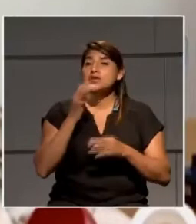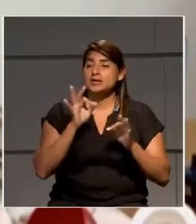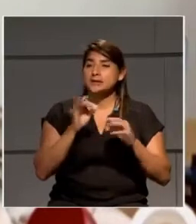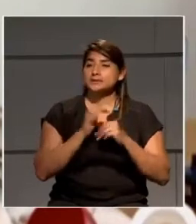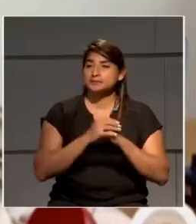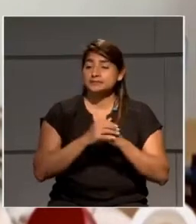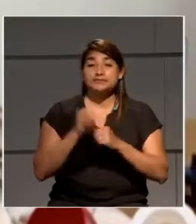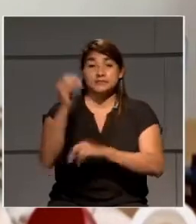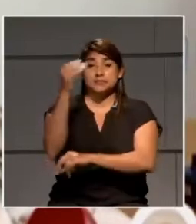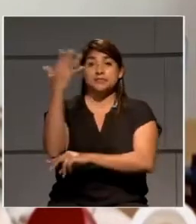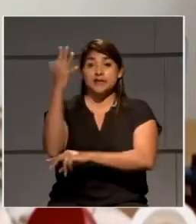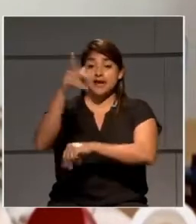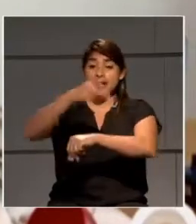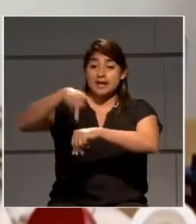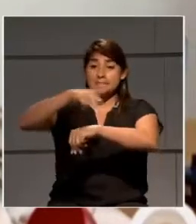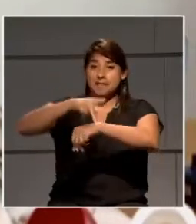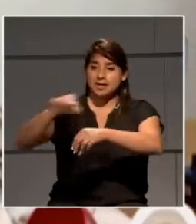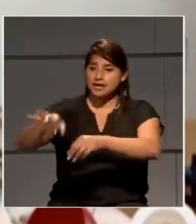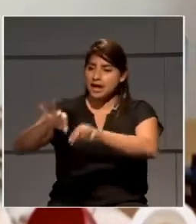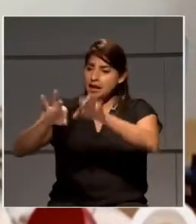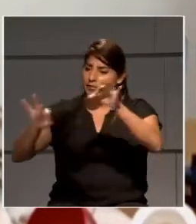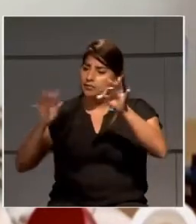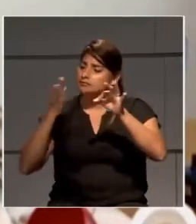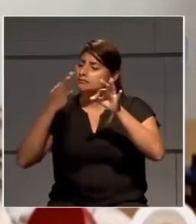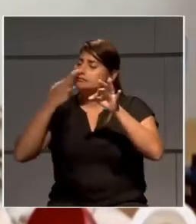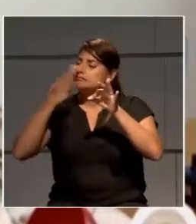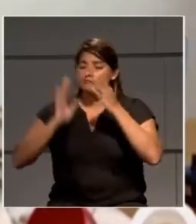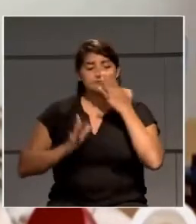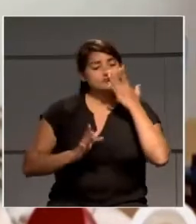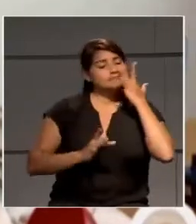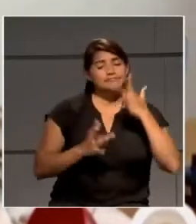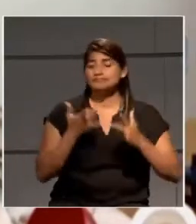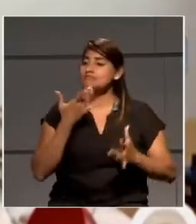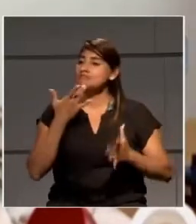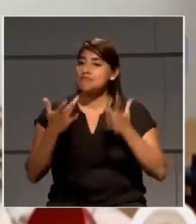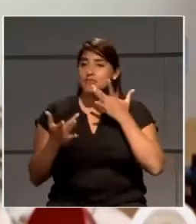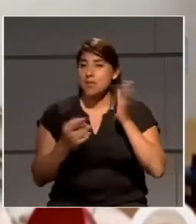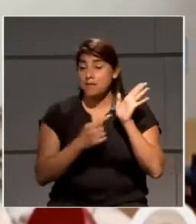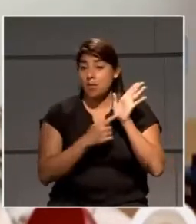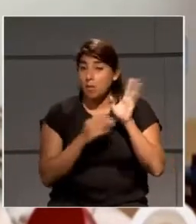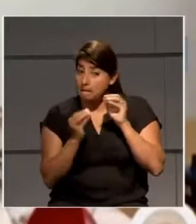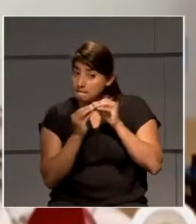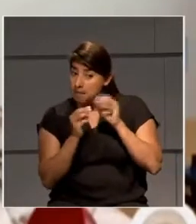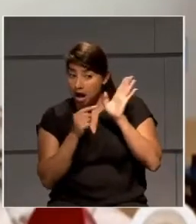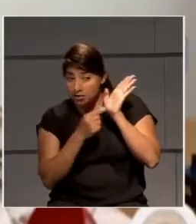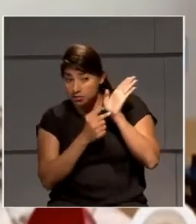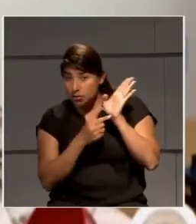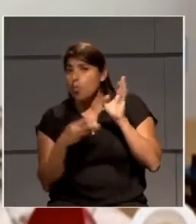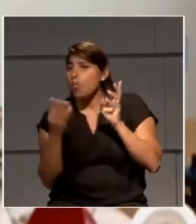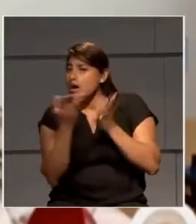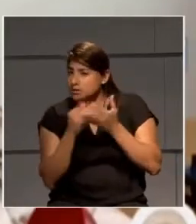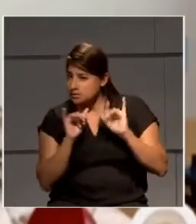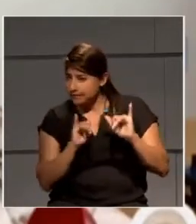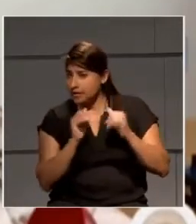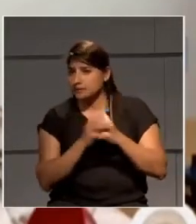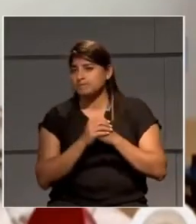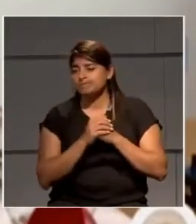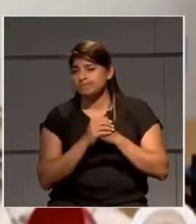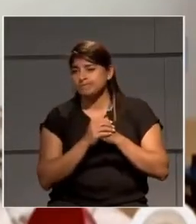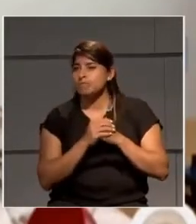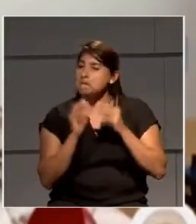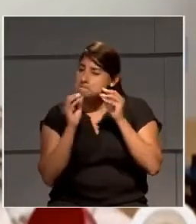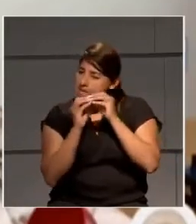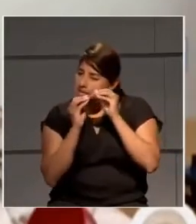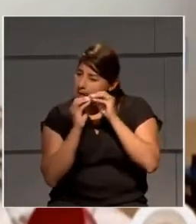el parque hay muchos árboles que huelen rico, es cierto. Pluk, ¿usted cómo lo ve así? ¿Le pongo más o así ya está bien? Tal vez